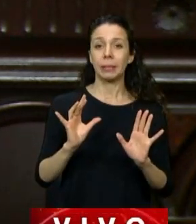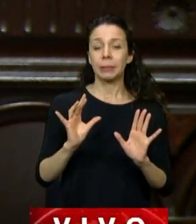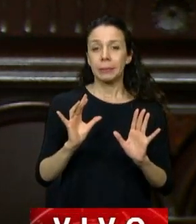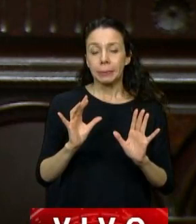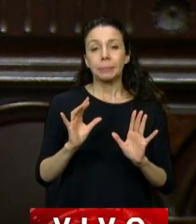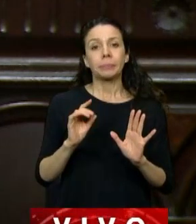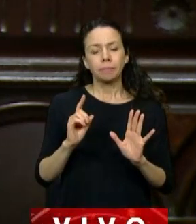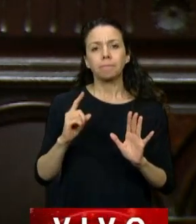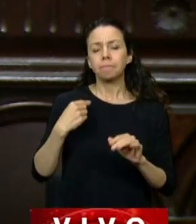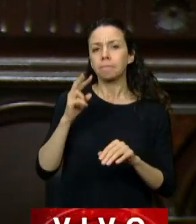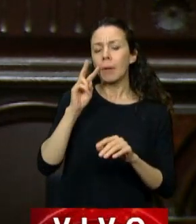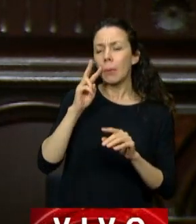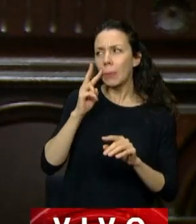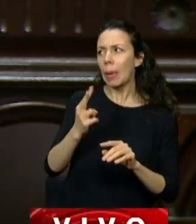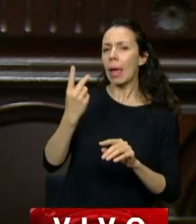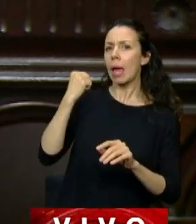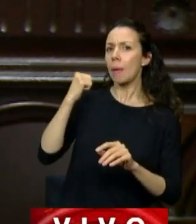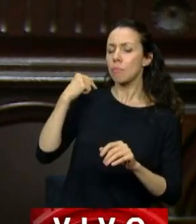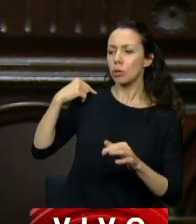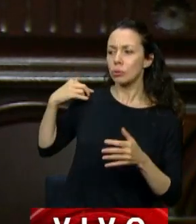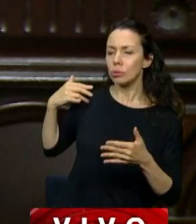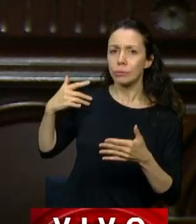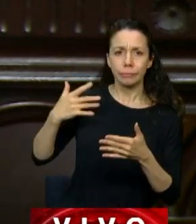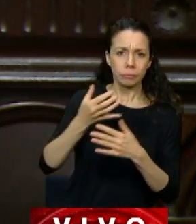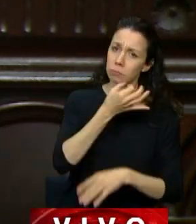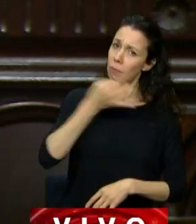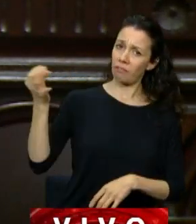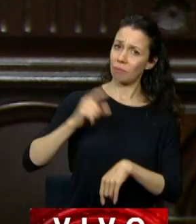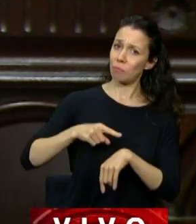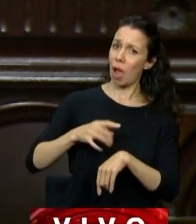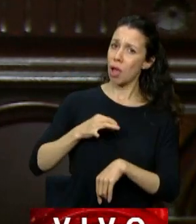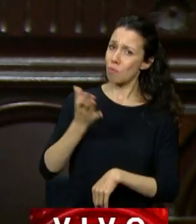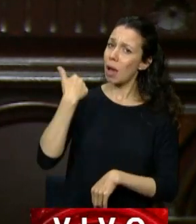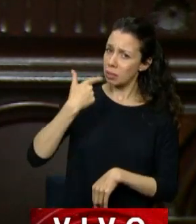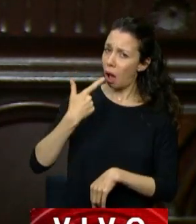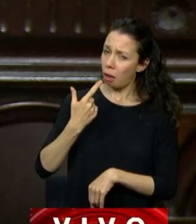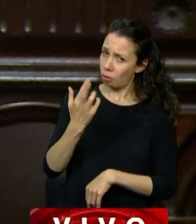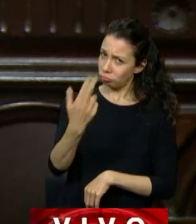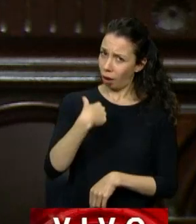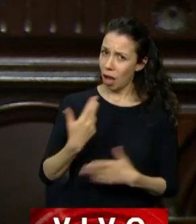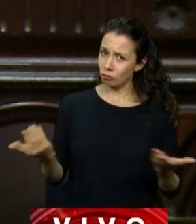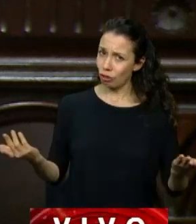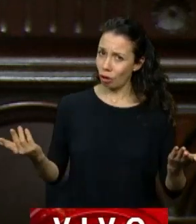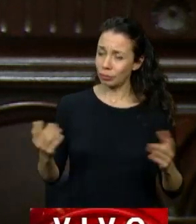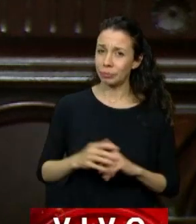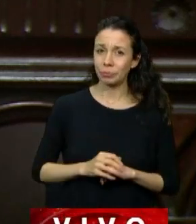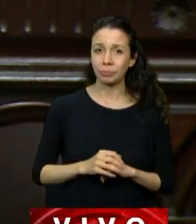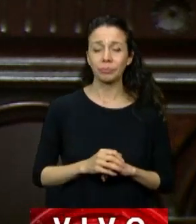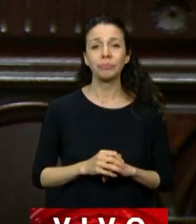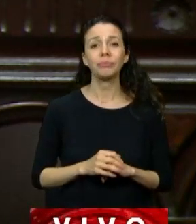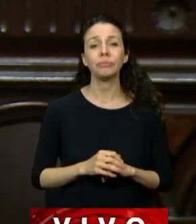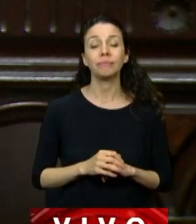el tiempo hoy nos está dando la razón de lo que decíamos en ese momento. Y hoy traemos a colación, digamos, este